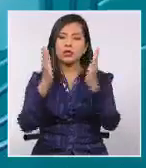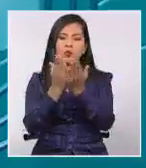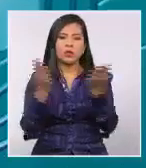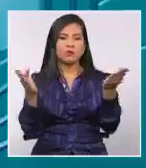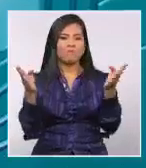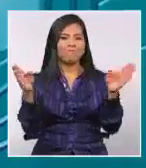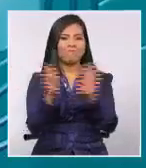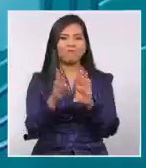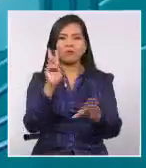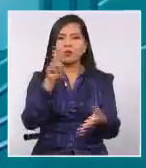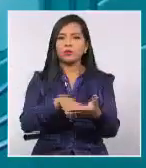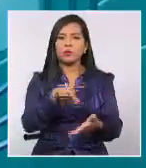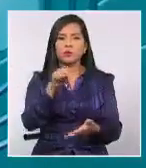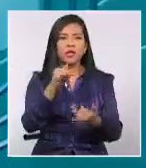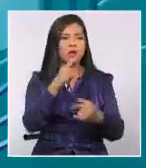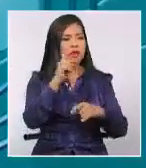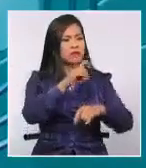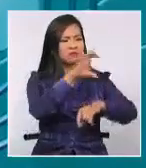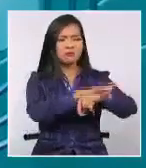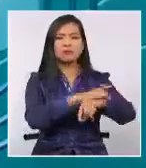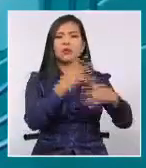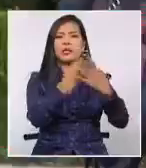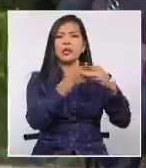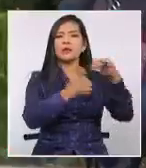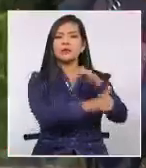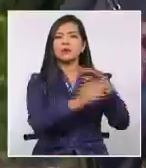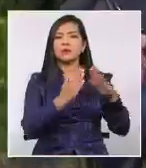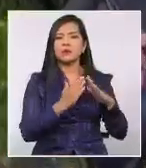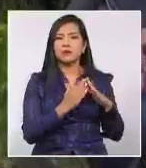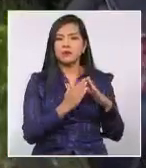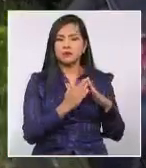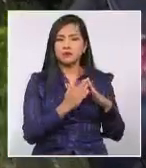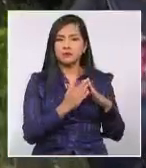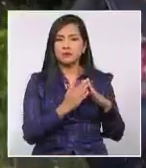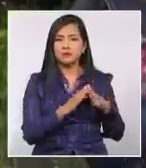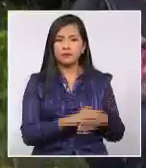en 2020 piden su detención domiciliaria.